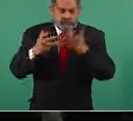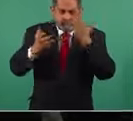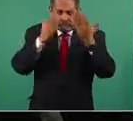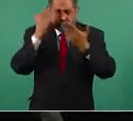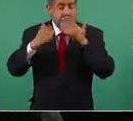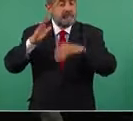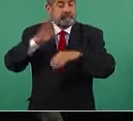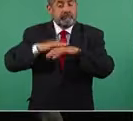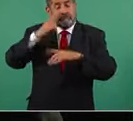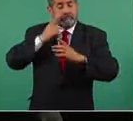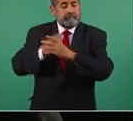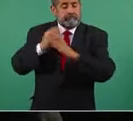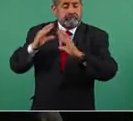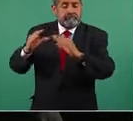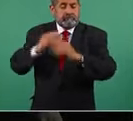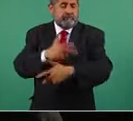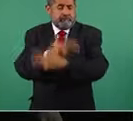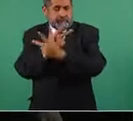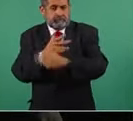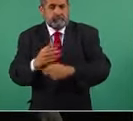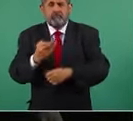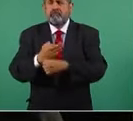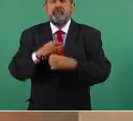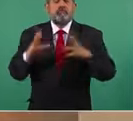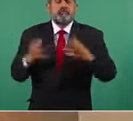línea. A la fecha tenemos